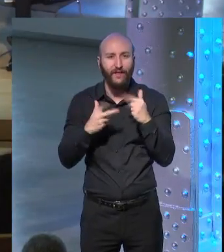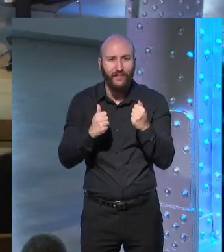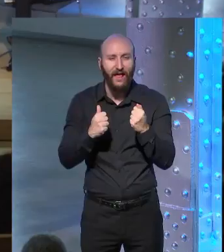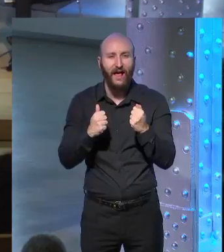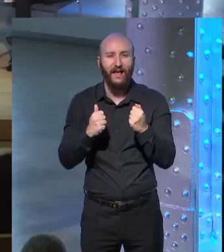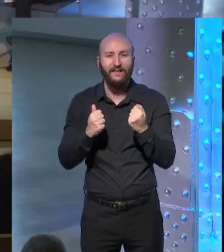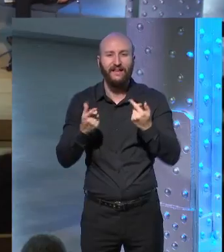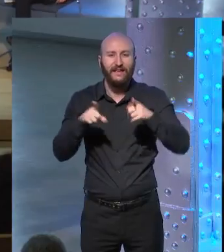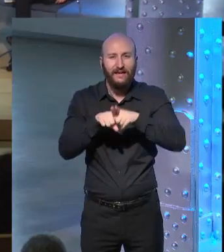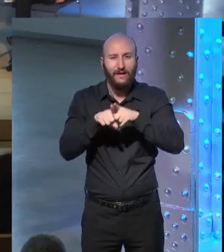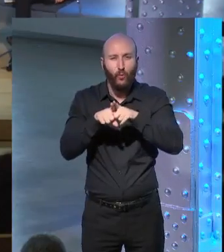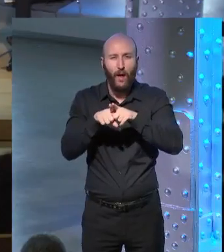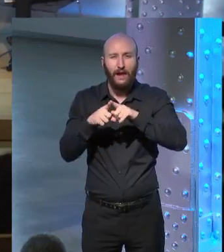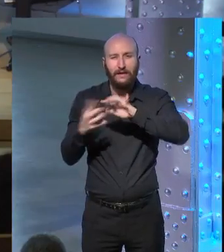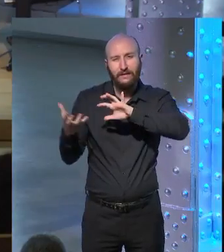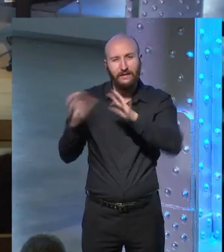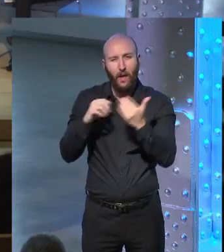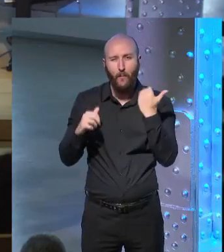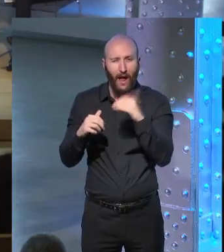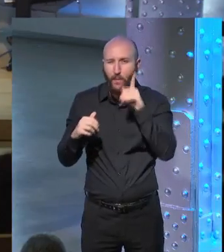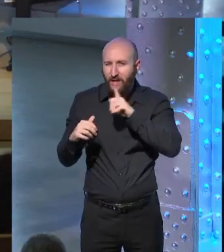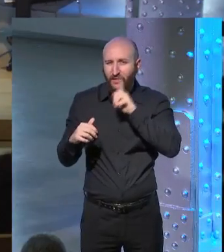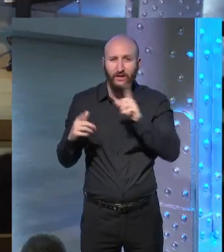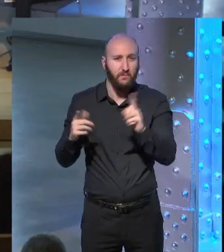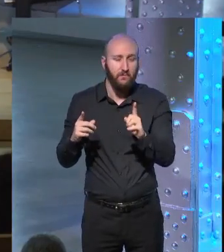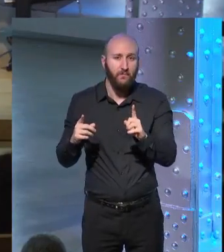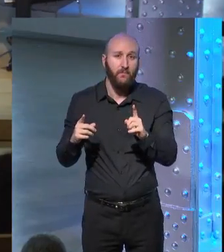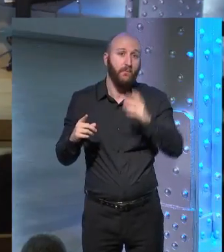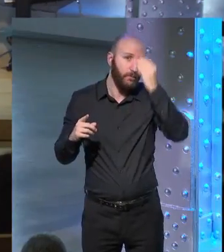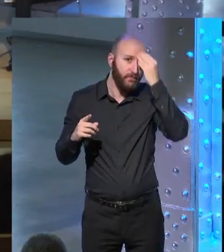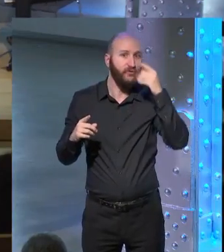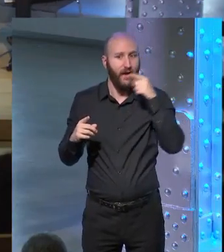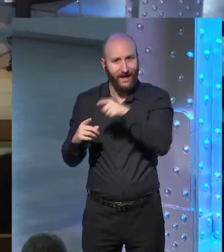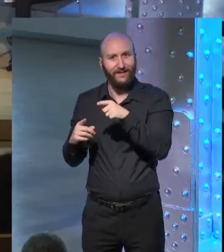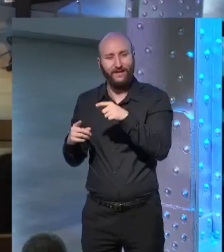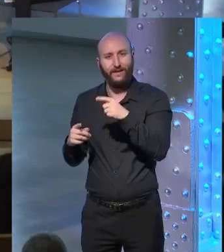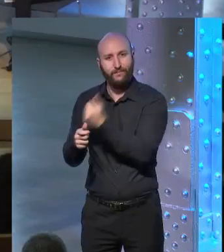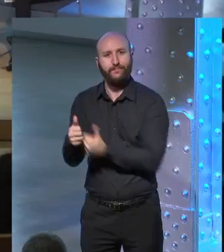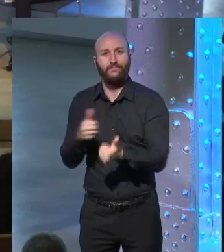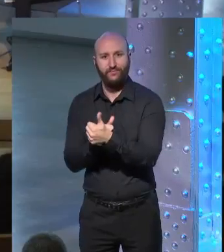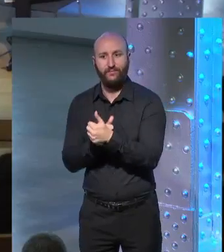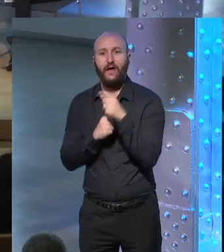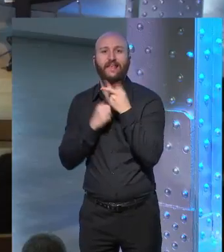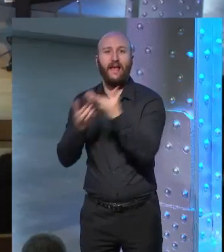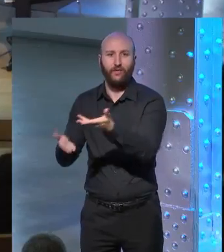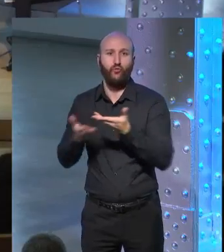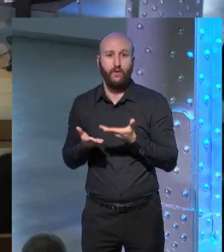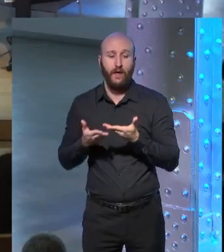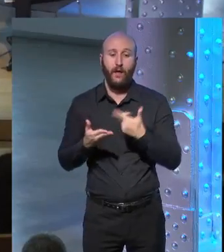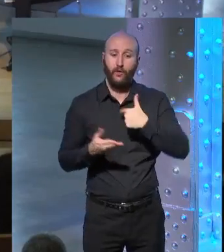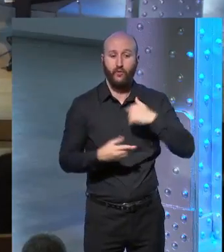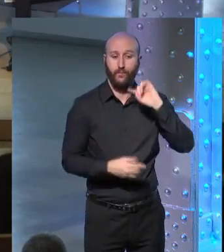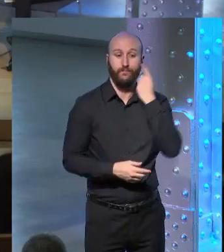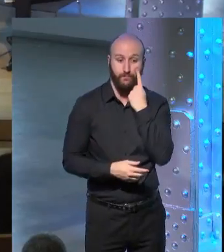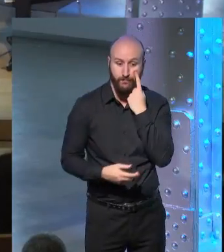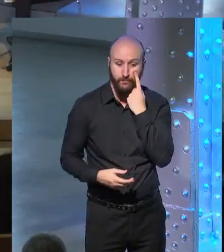noticias tergiversadas. Y supongo que es desde allí y evidentemente les ayuda. Yo lo que me encuentro